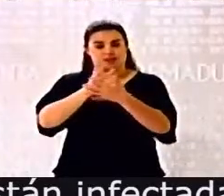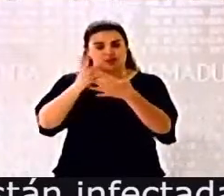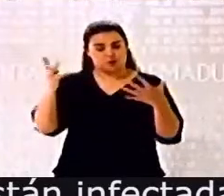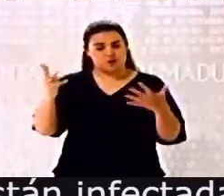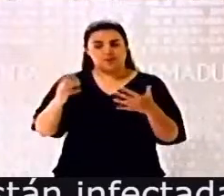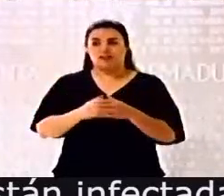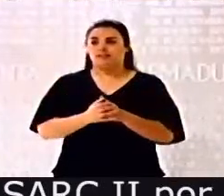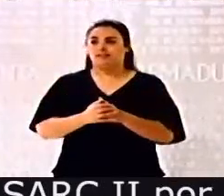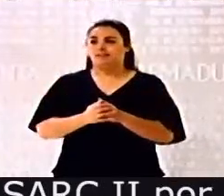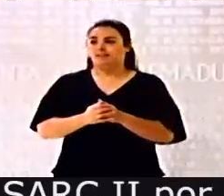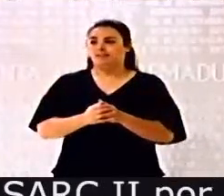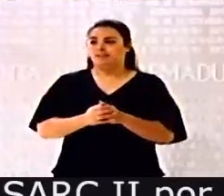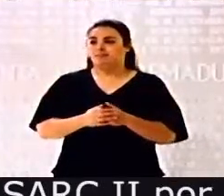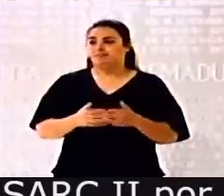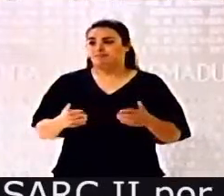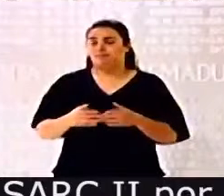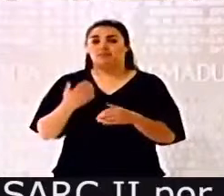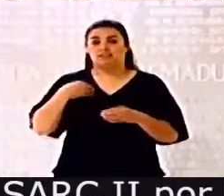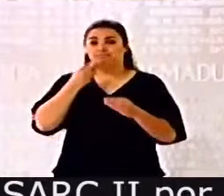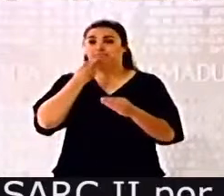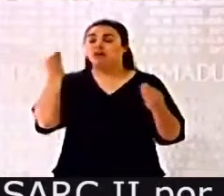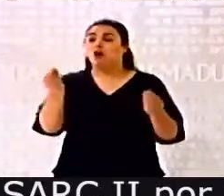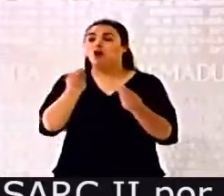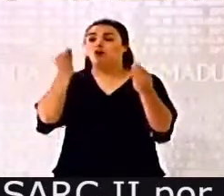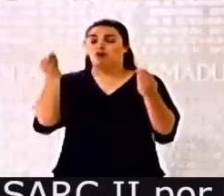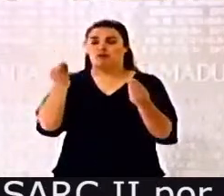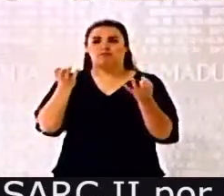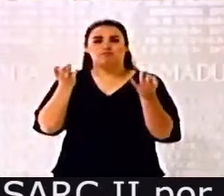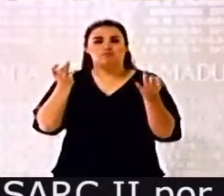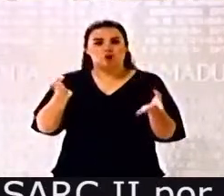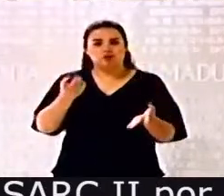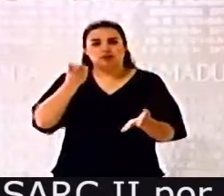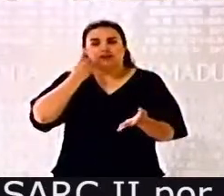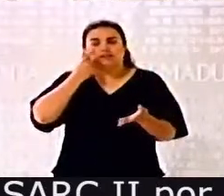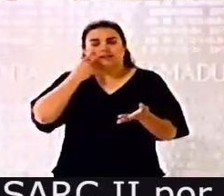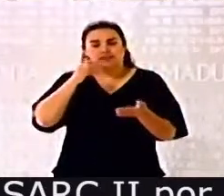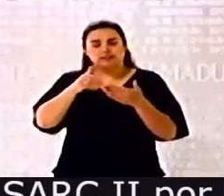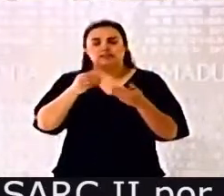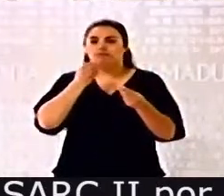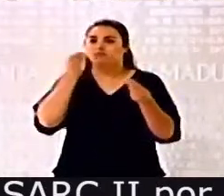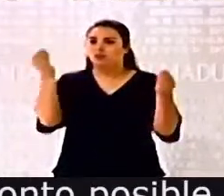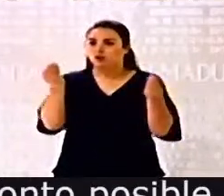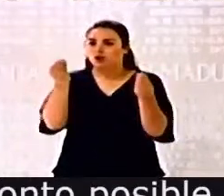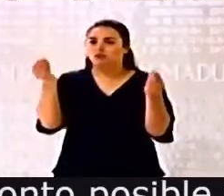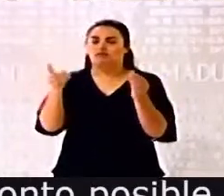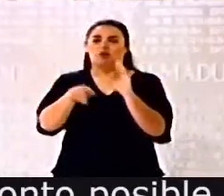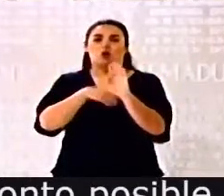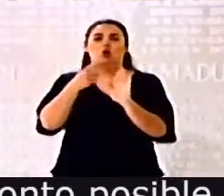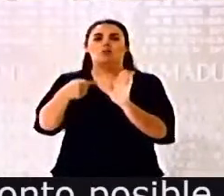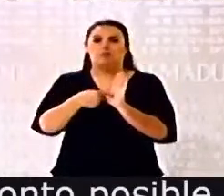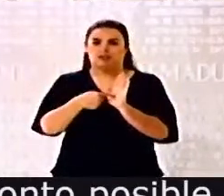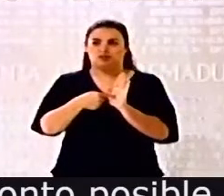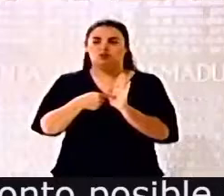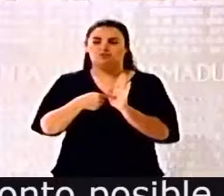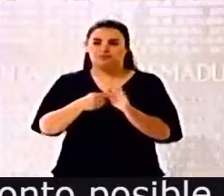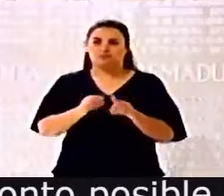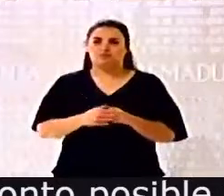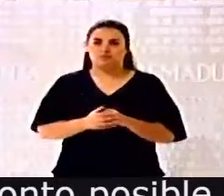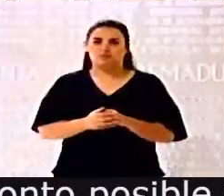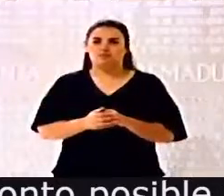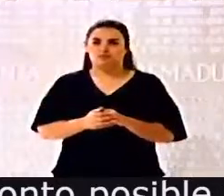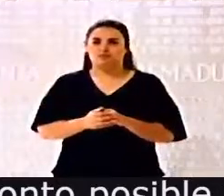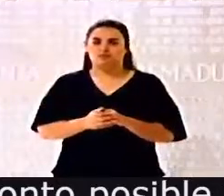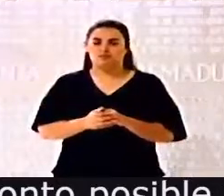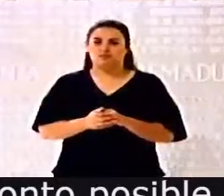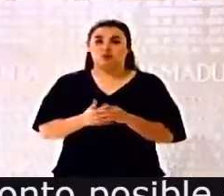COVID-19, se recuperen lo más pronto posible y se recuperen de forma completa, que no tengan que hacer